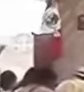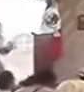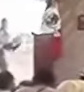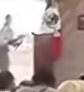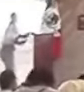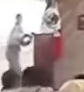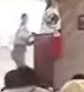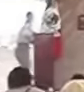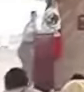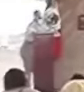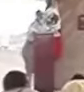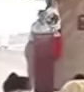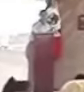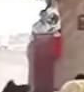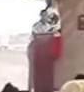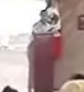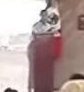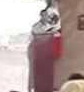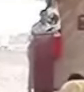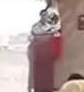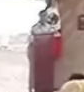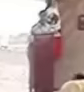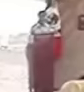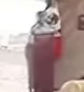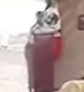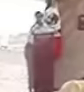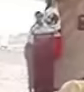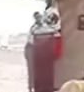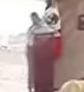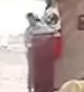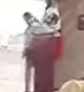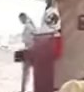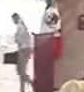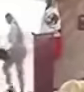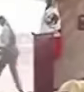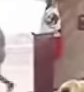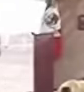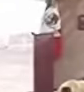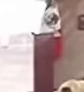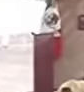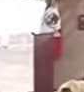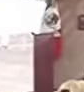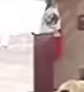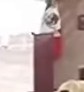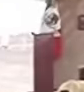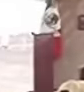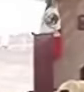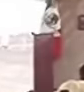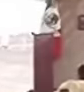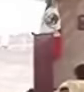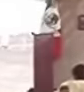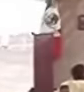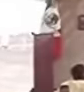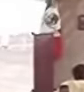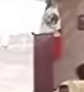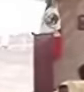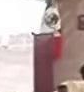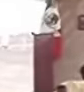Procedemos con el mensaje de bienvenida a cargo del gobernador constitucional del estado de Durango, doctor Esteban Alejandro Villegas Villarreal.